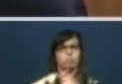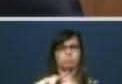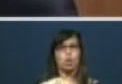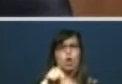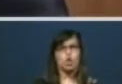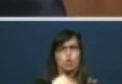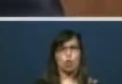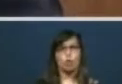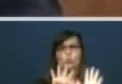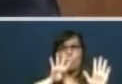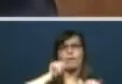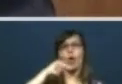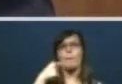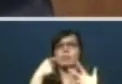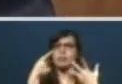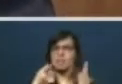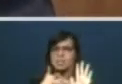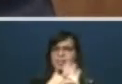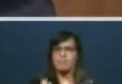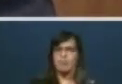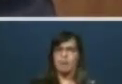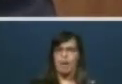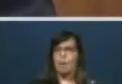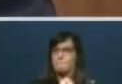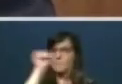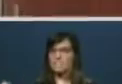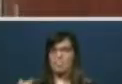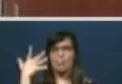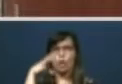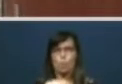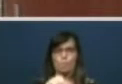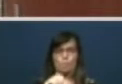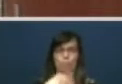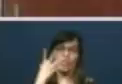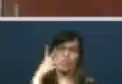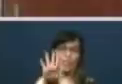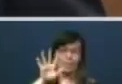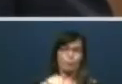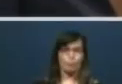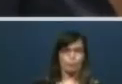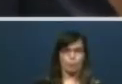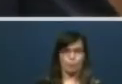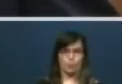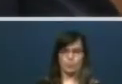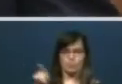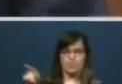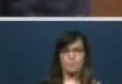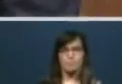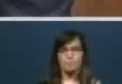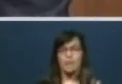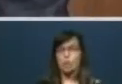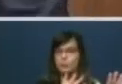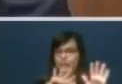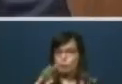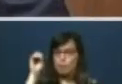9,6 casi cinco puntos más que la media de españa en castilla y león' el 99% de las